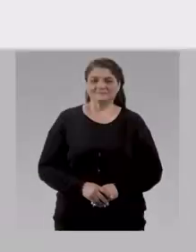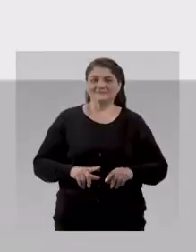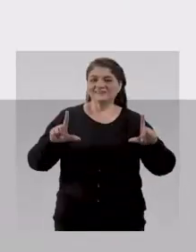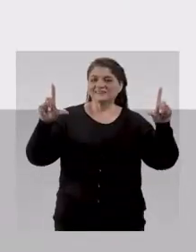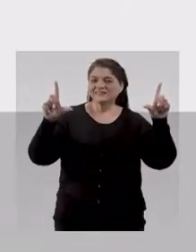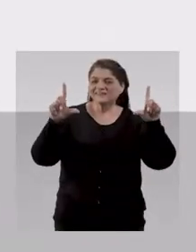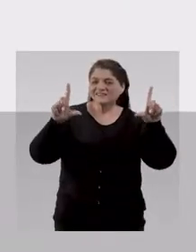Los